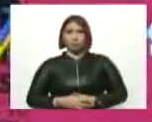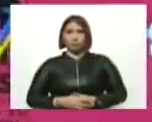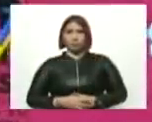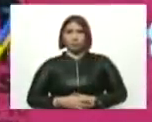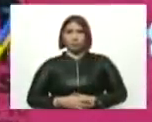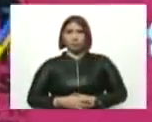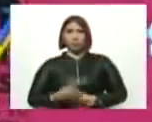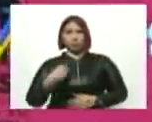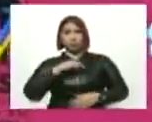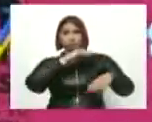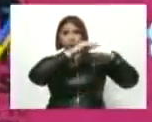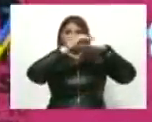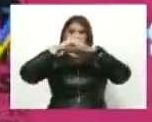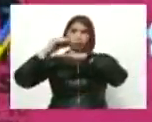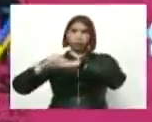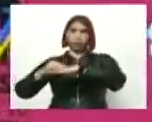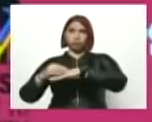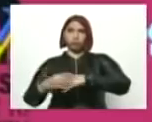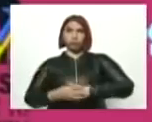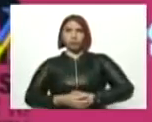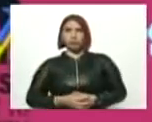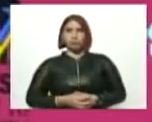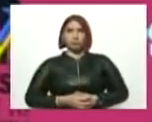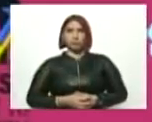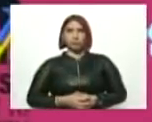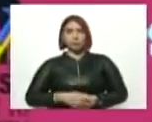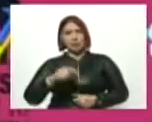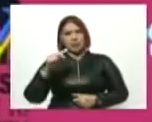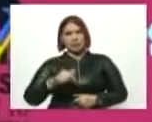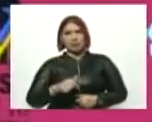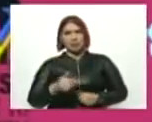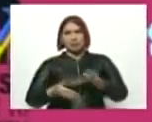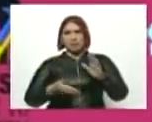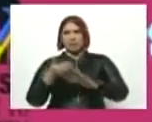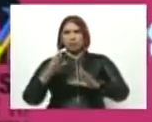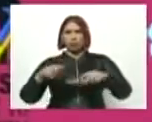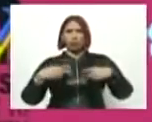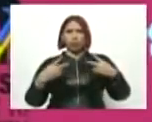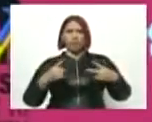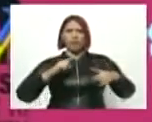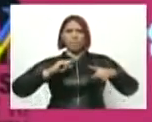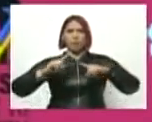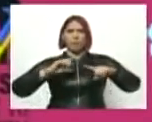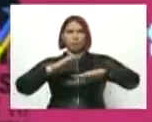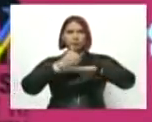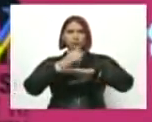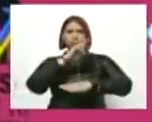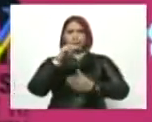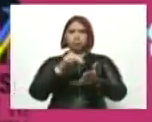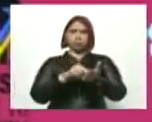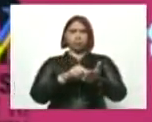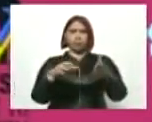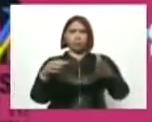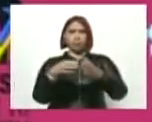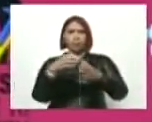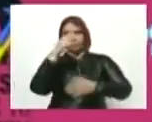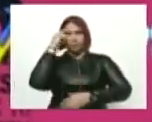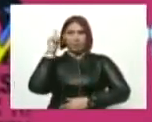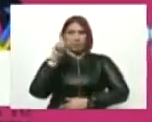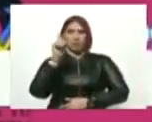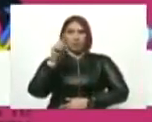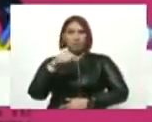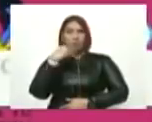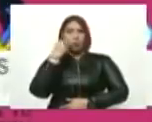Y lo convocamos. Y de aquí saldrán una nueva directiva nacional del partido y saldrá una nueva directiva de